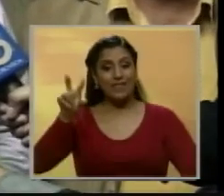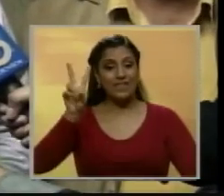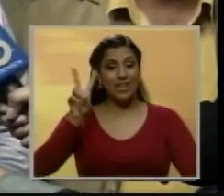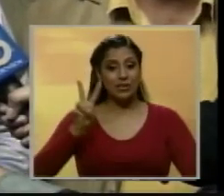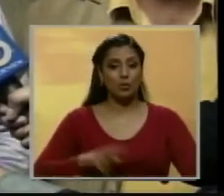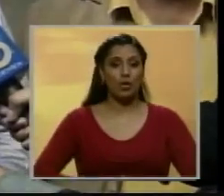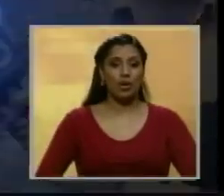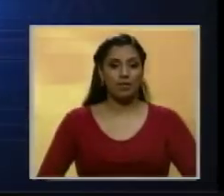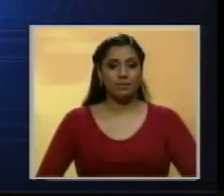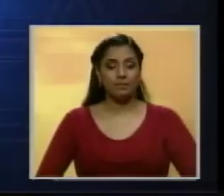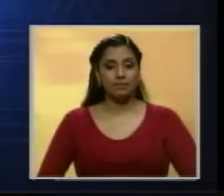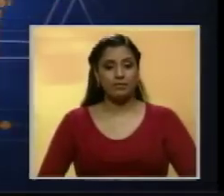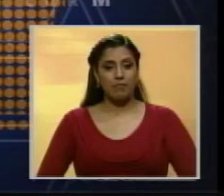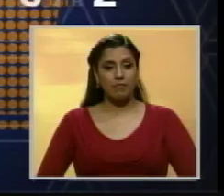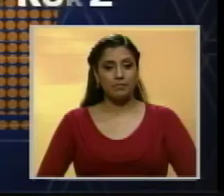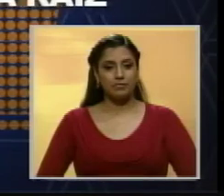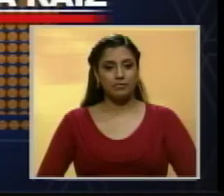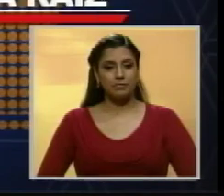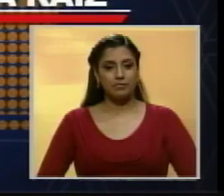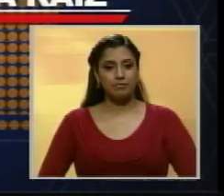Venezuela.